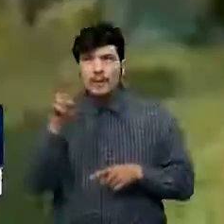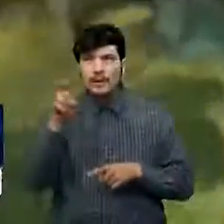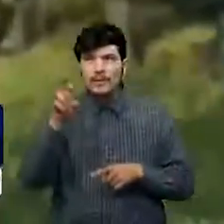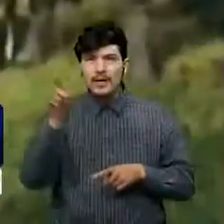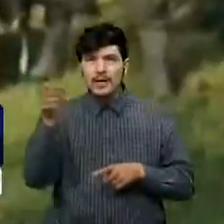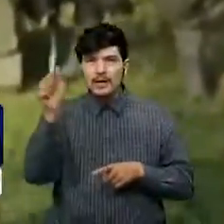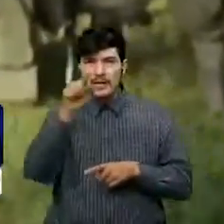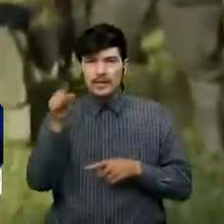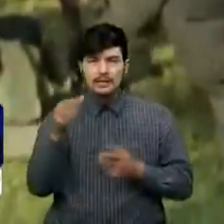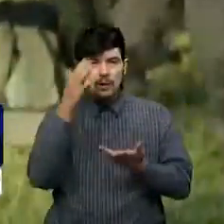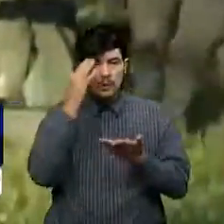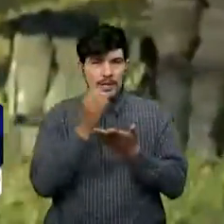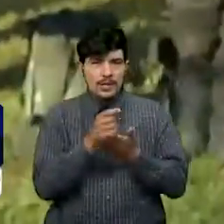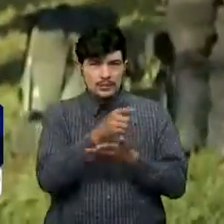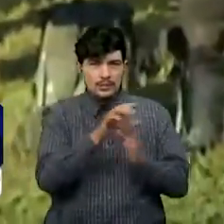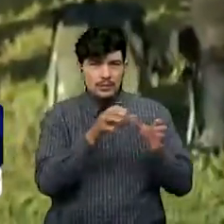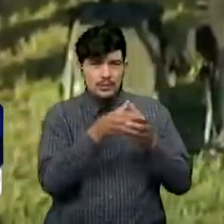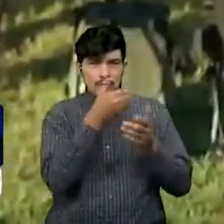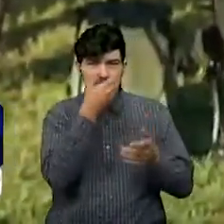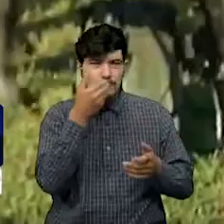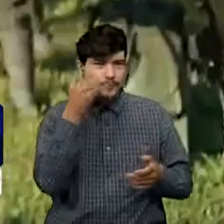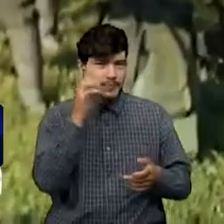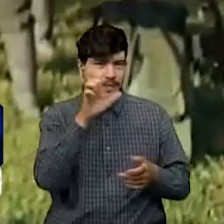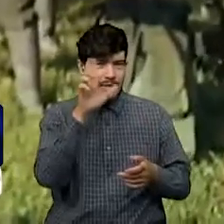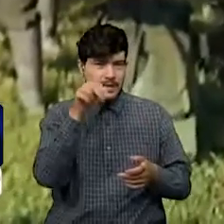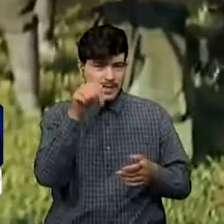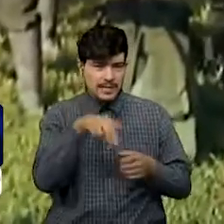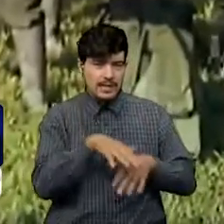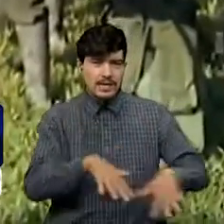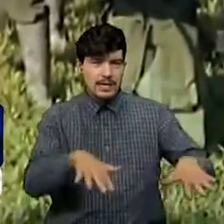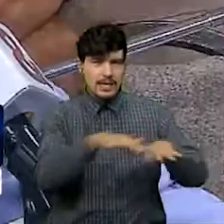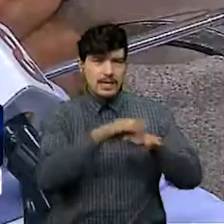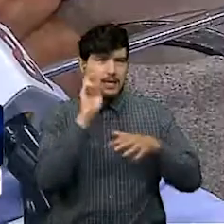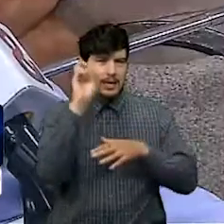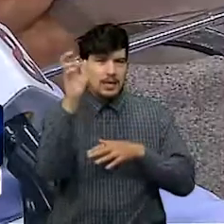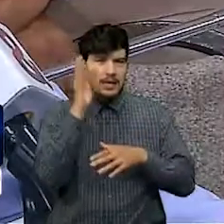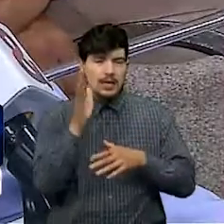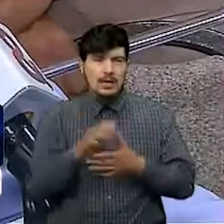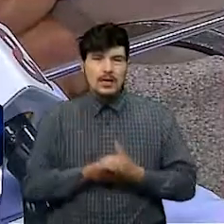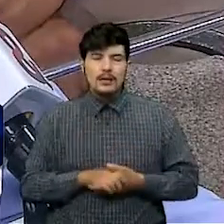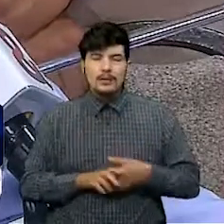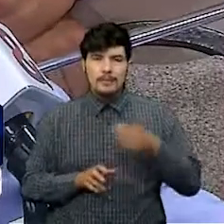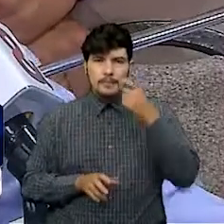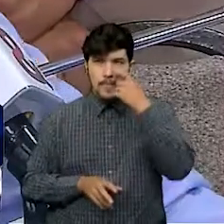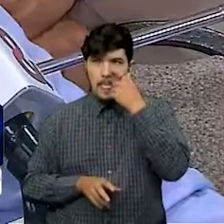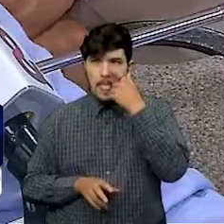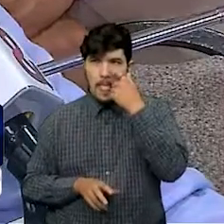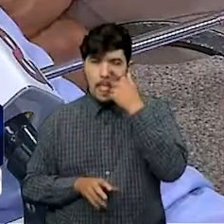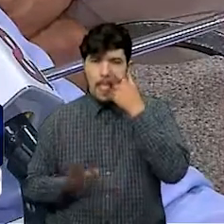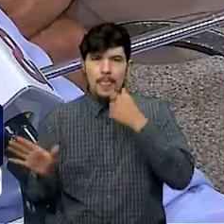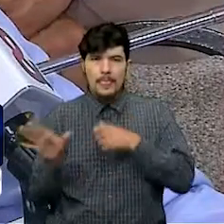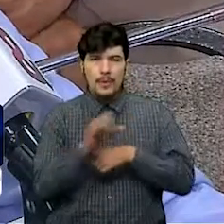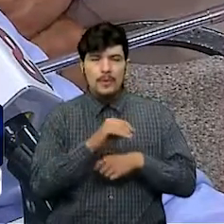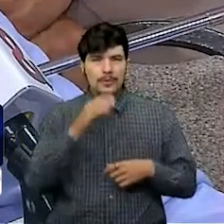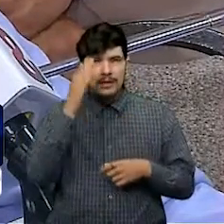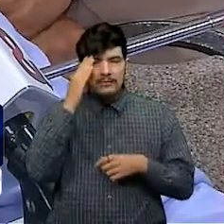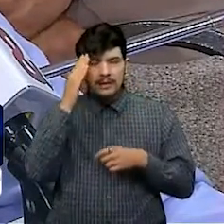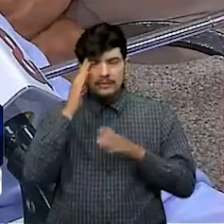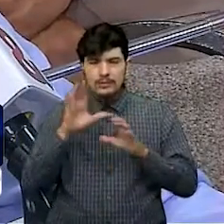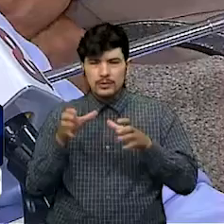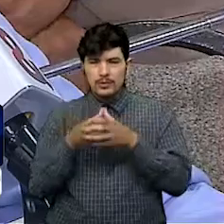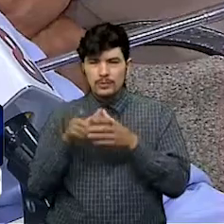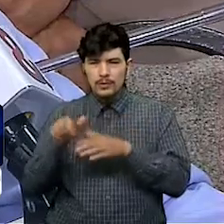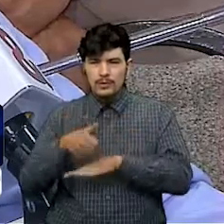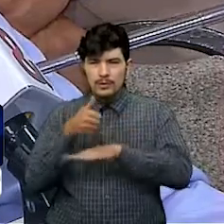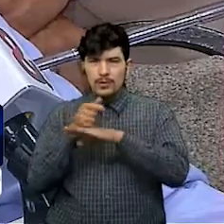al ln uno de los grupos armados ilegales que operan en la zona fronteriza todos sabemos que el comando central de esa